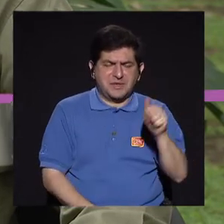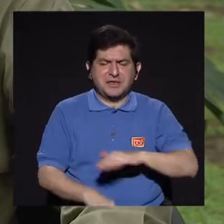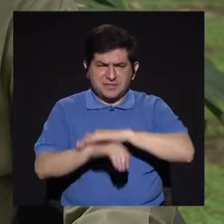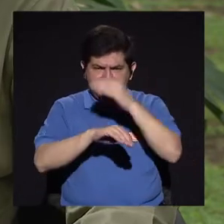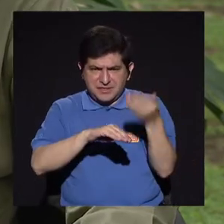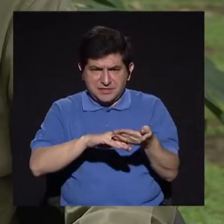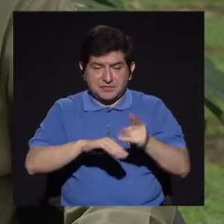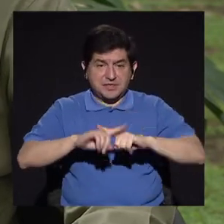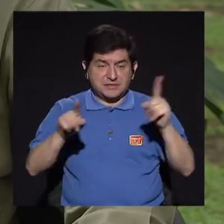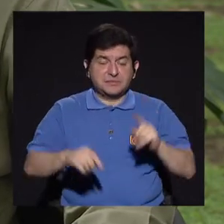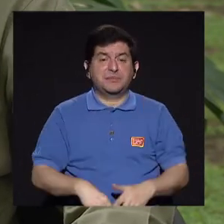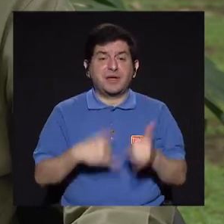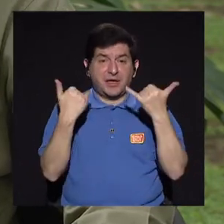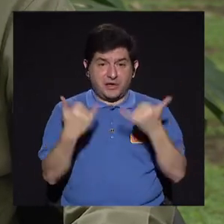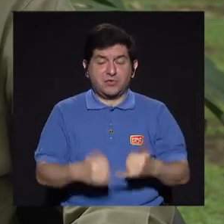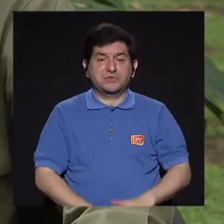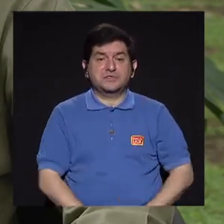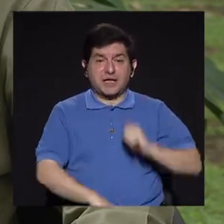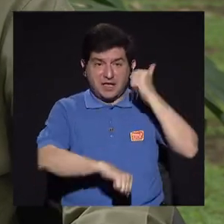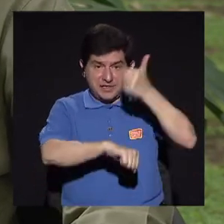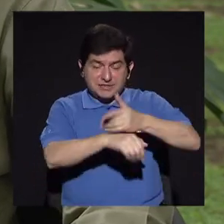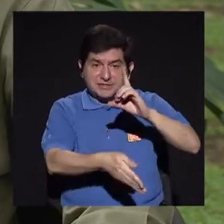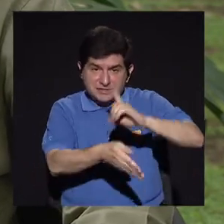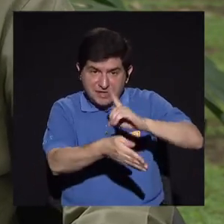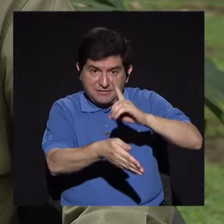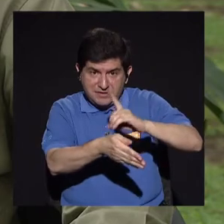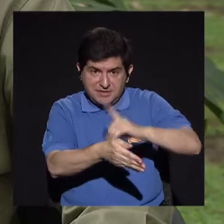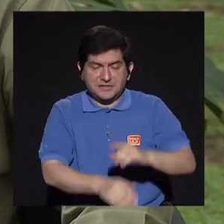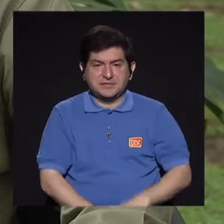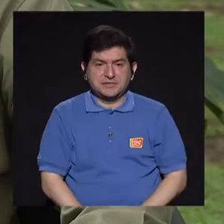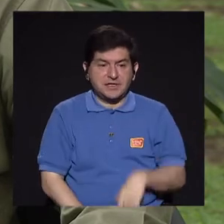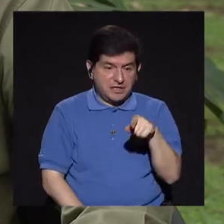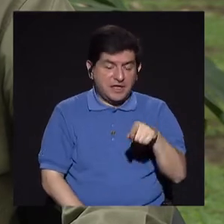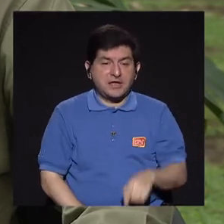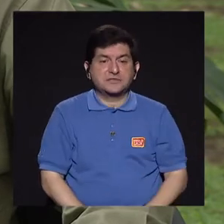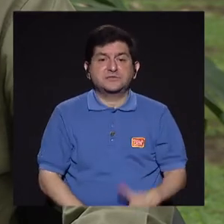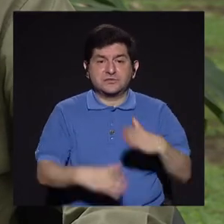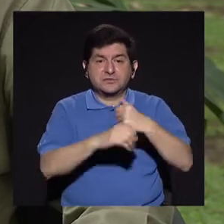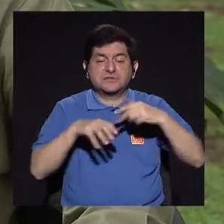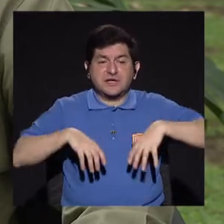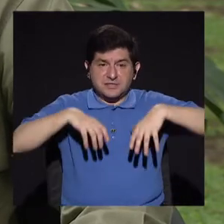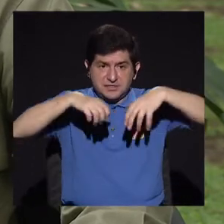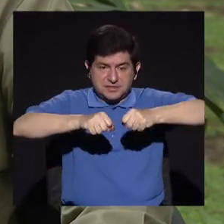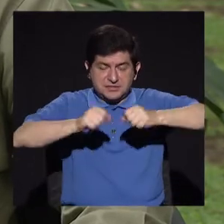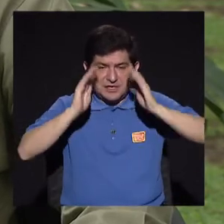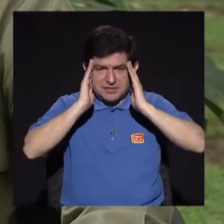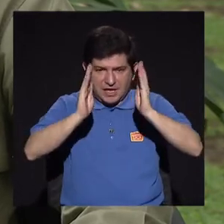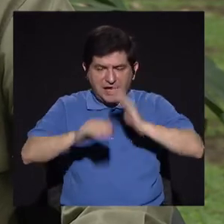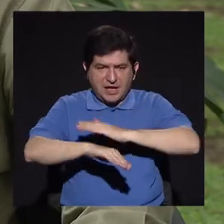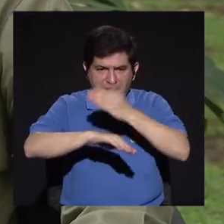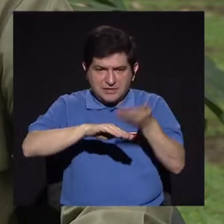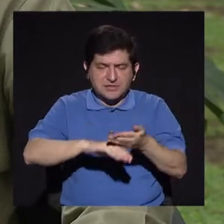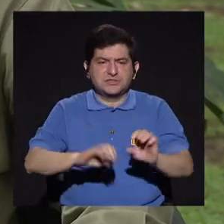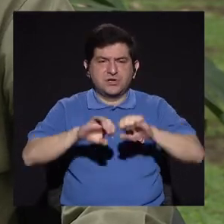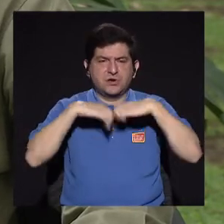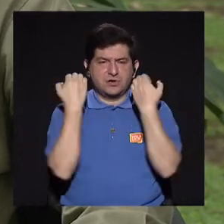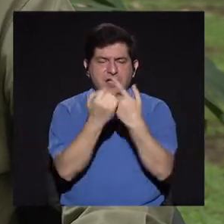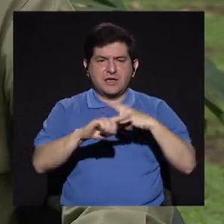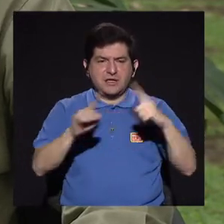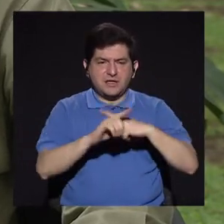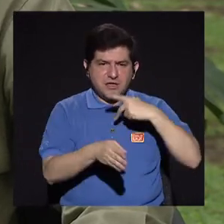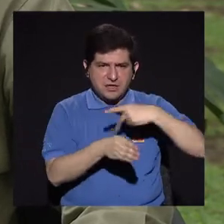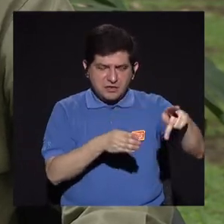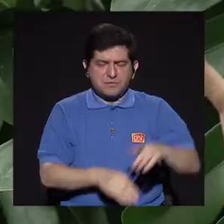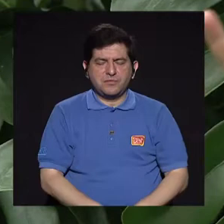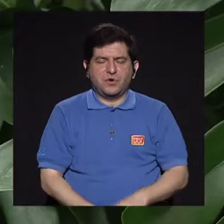prescrita. A ver, voy a aclarar algo. Siempre la prescribimos en la consulta de atención a la embarazada con el equipo multidisciplinario. O sea,